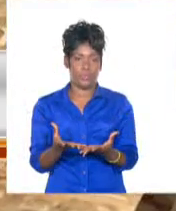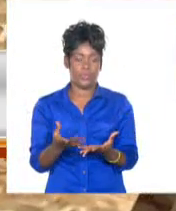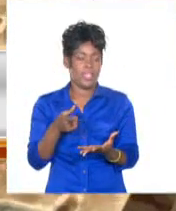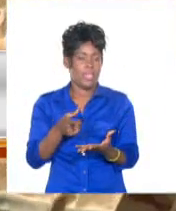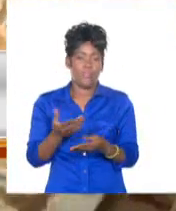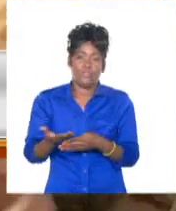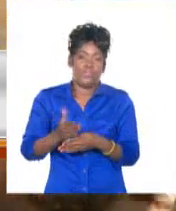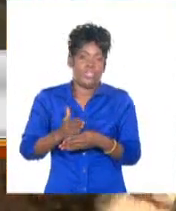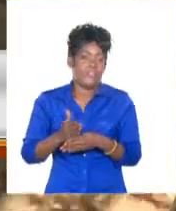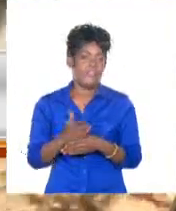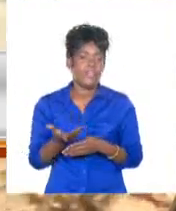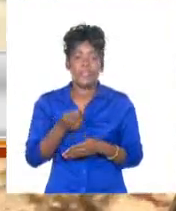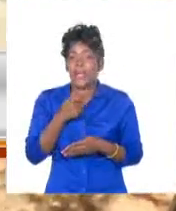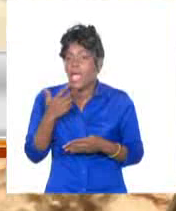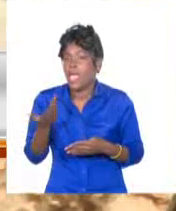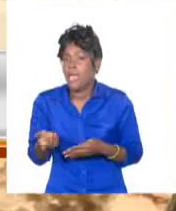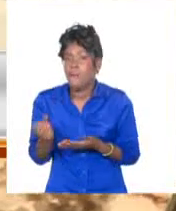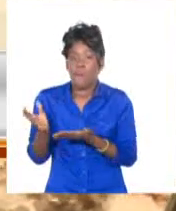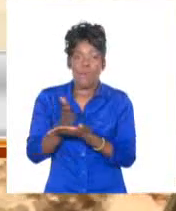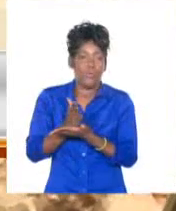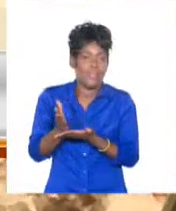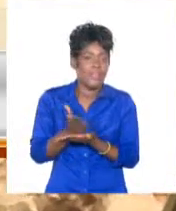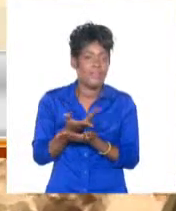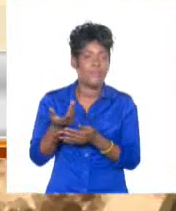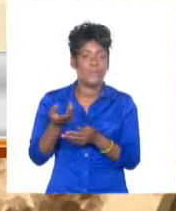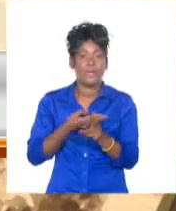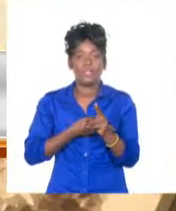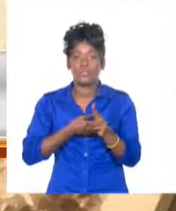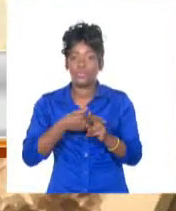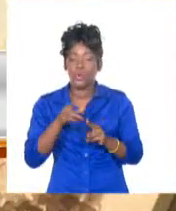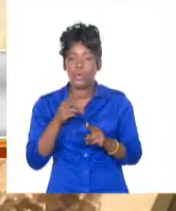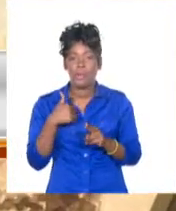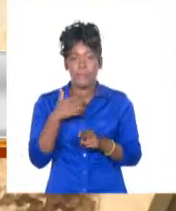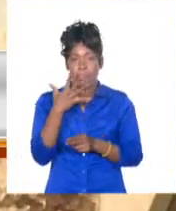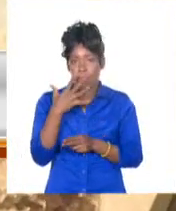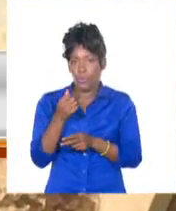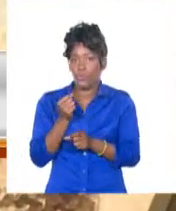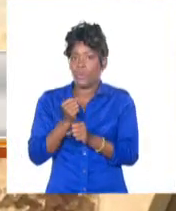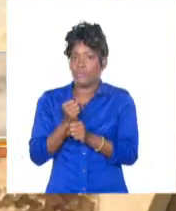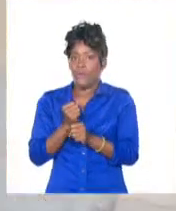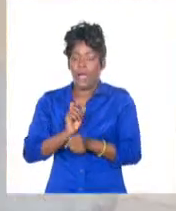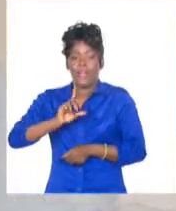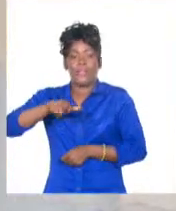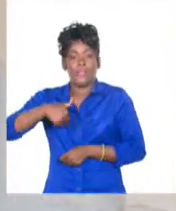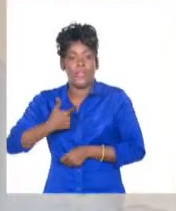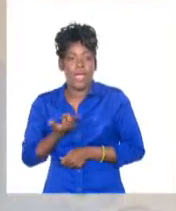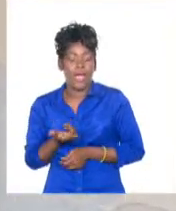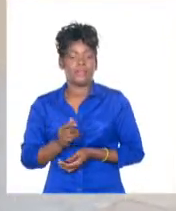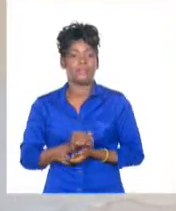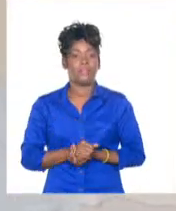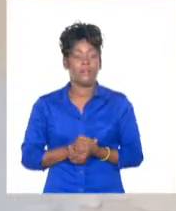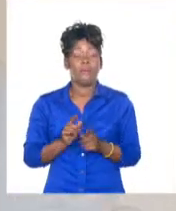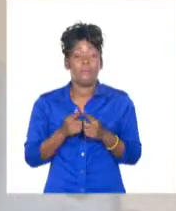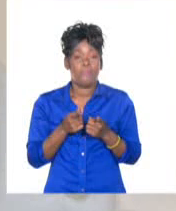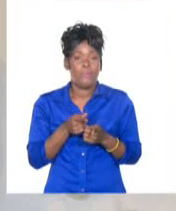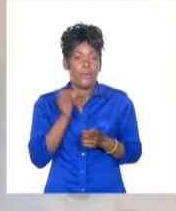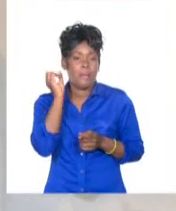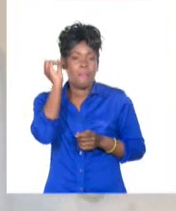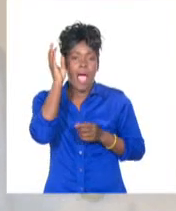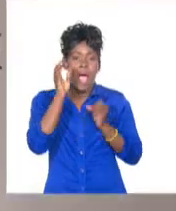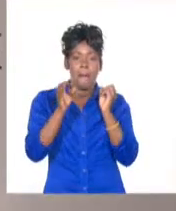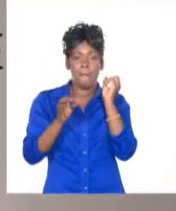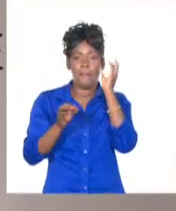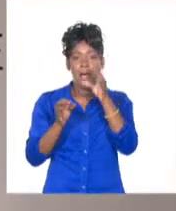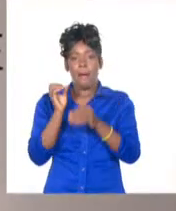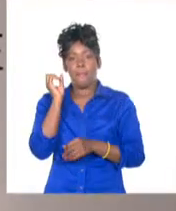vista, como lo estamos planteando. Me gusta trabajar el libro arte, porque puedo explotar muchas cosas dentro